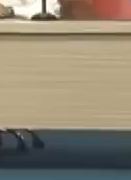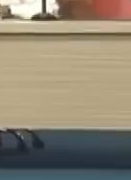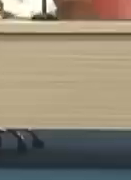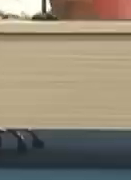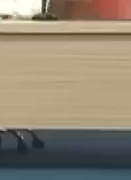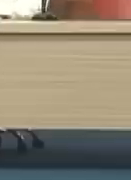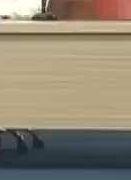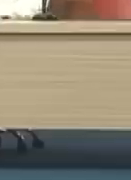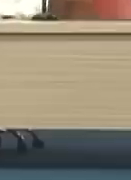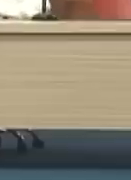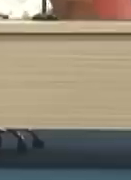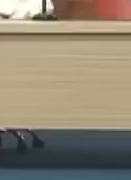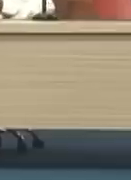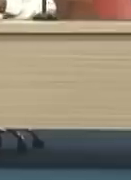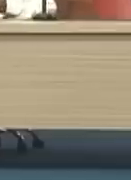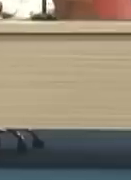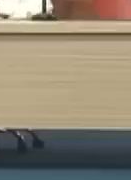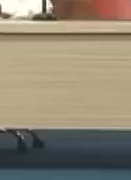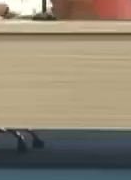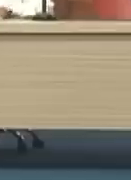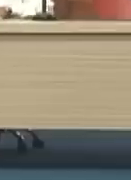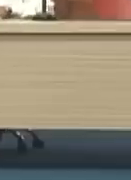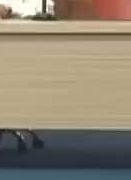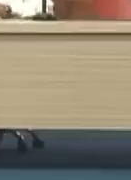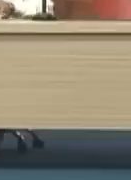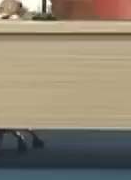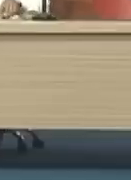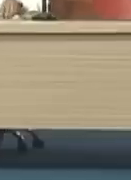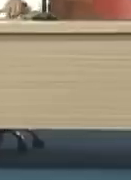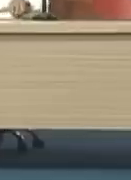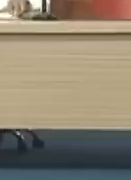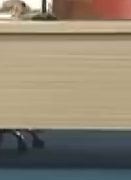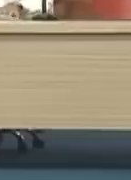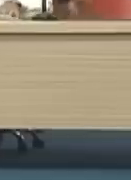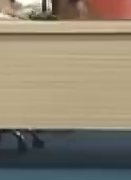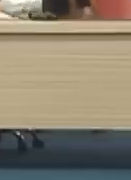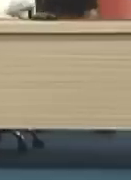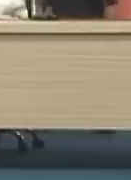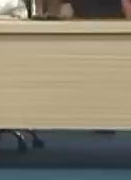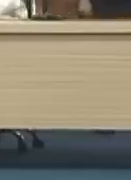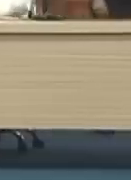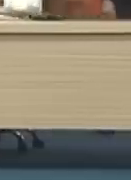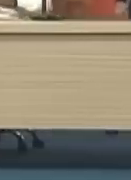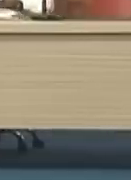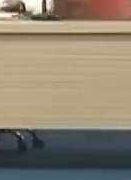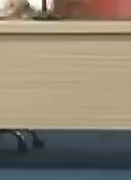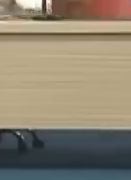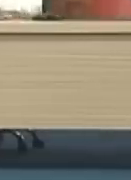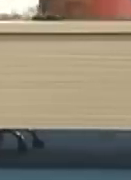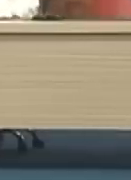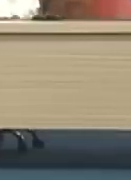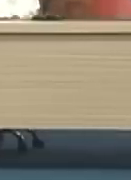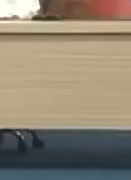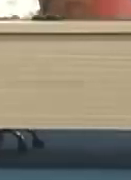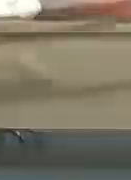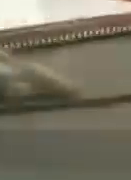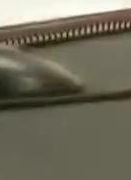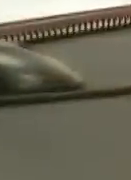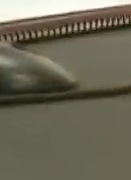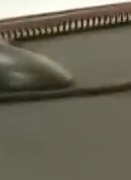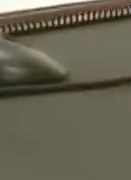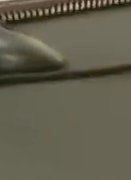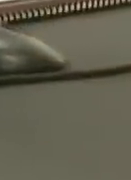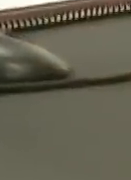sus pueblos. Nicolás Maduro y Gustavo Petro hoy escriben otra historia de un mundo posible. Firma la Declaración Conjunta